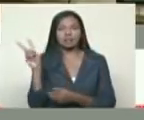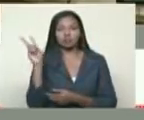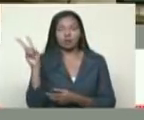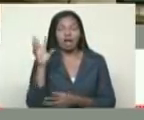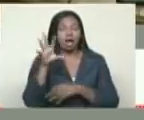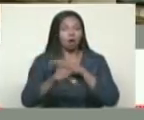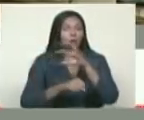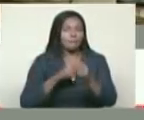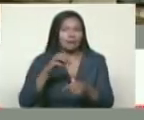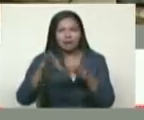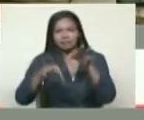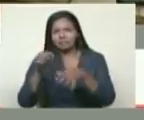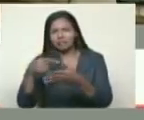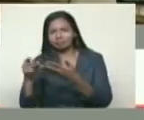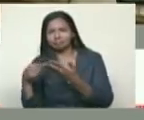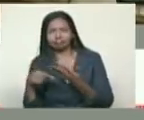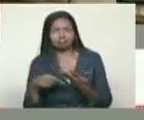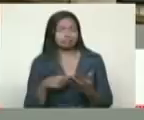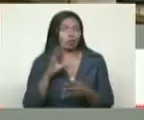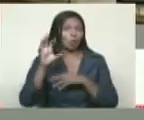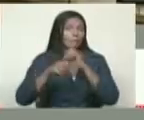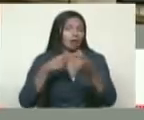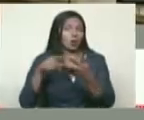comprar las semillas, los fertilizantes.